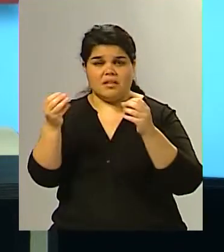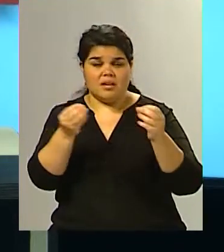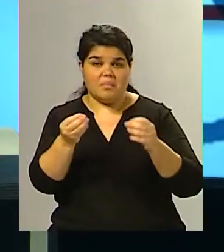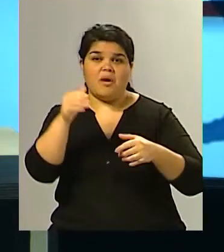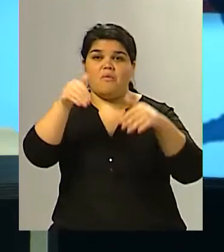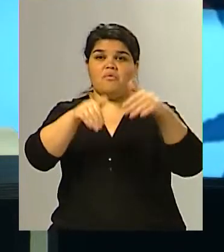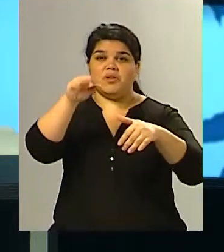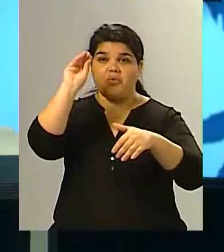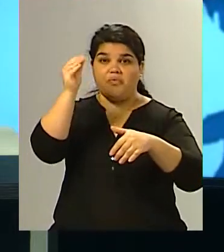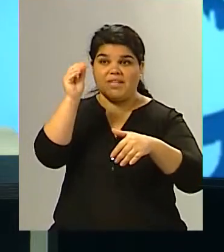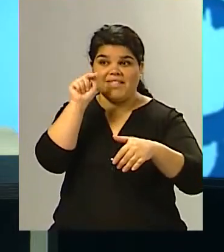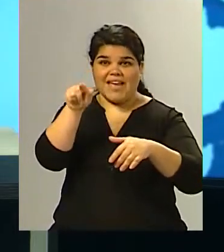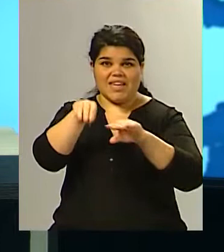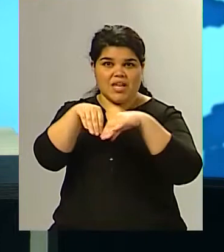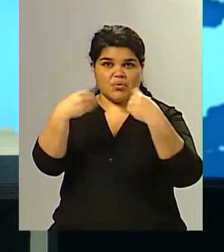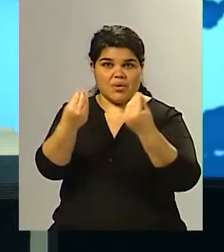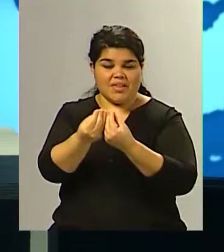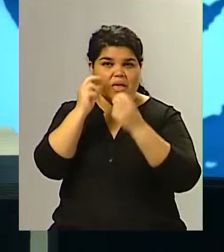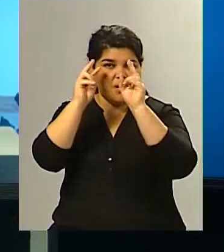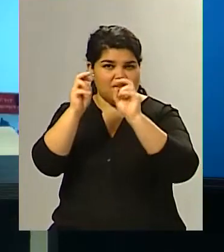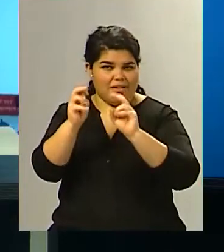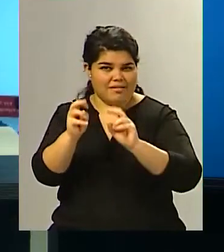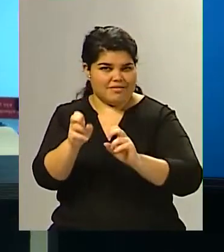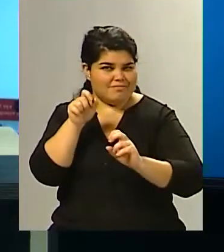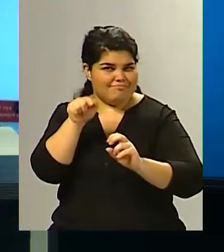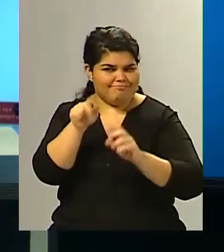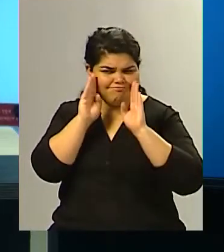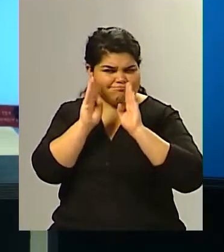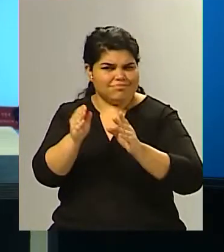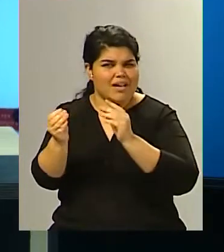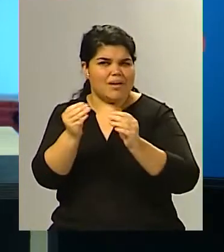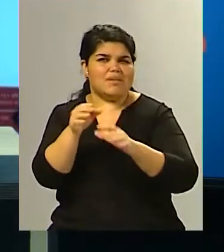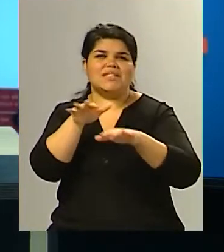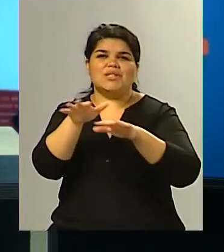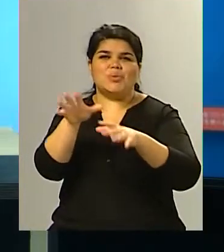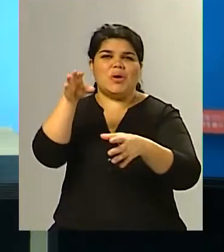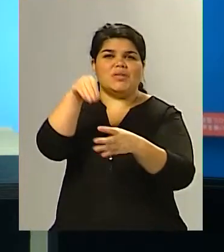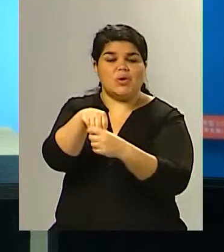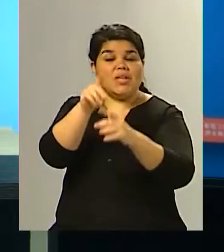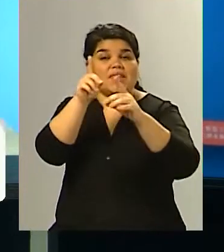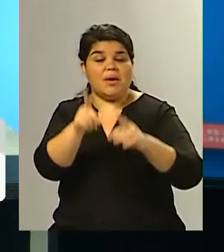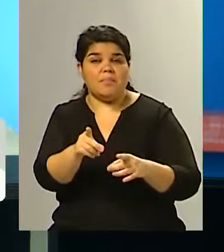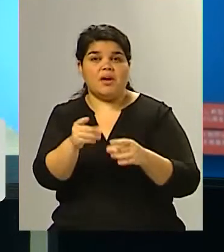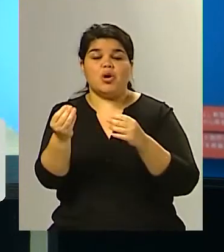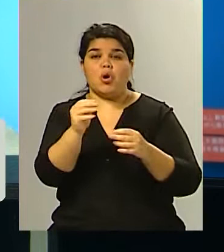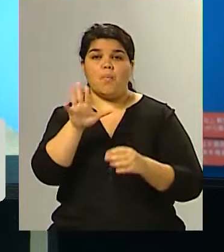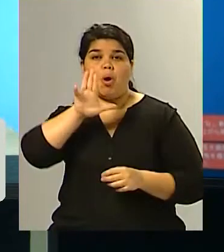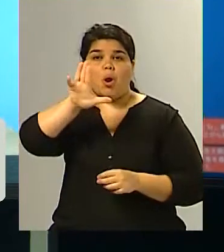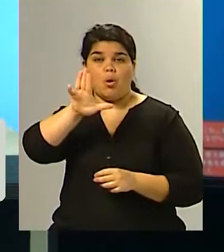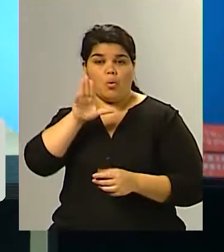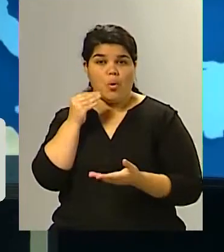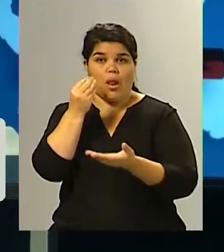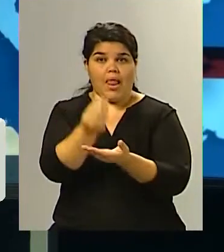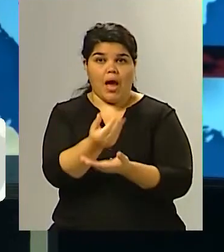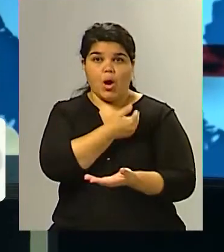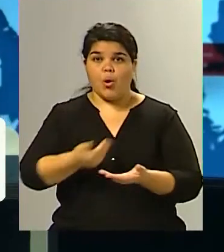elecciones en Brasil, del resultado. Vamos a analizar qué es lo que está sucediendo en ese país, cuál es el panorama que se va a encontrar Lula da Silva para